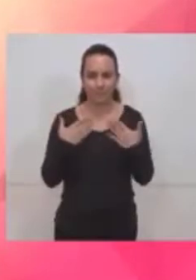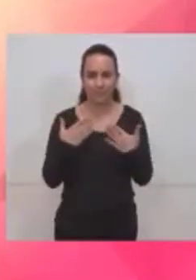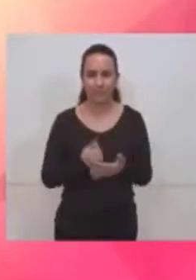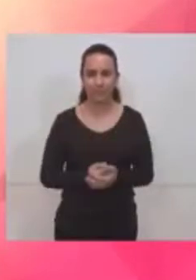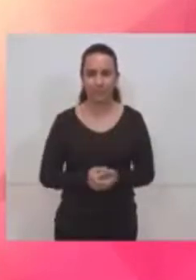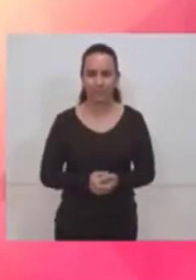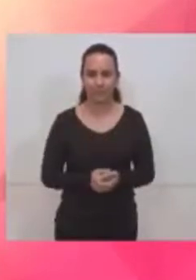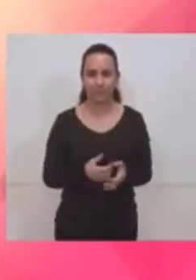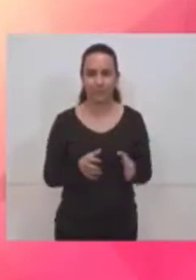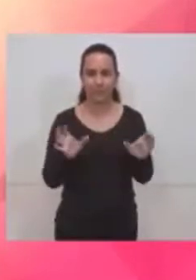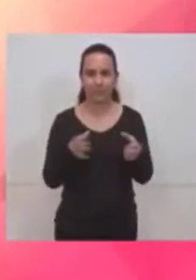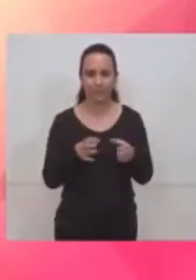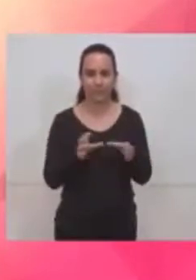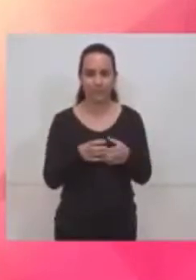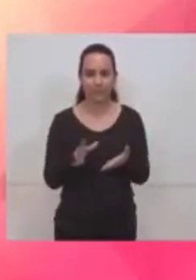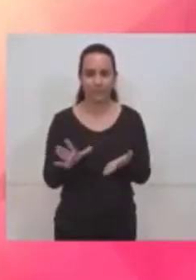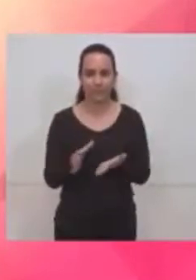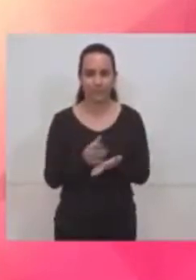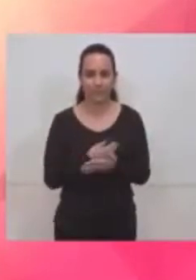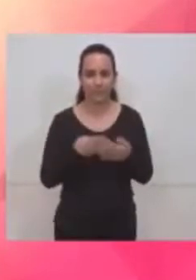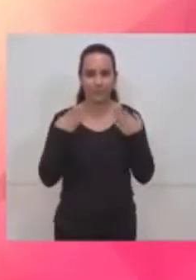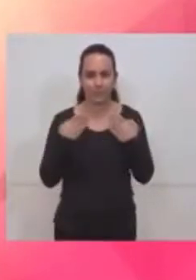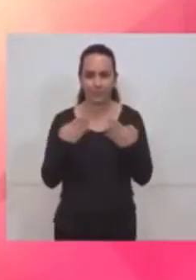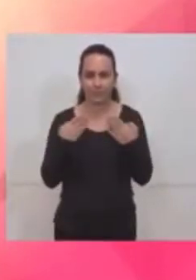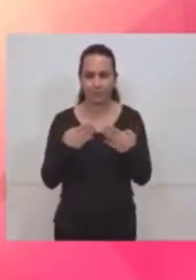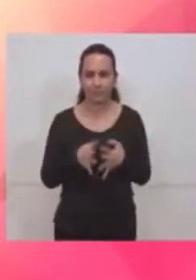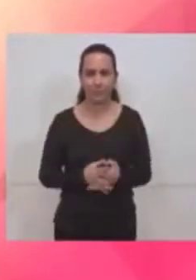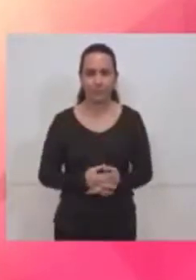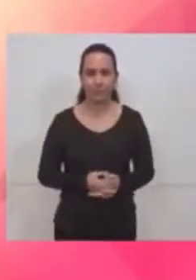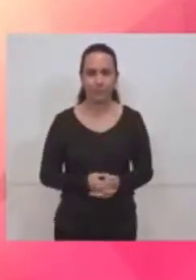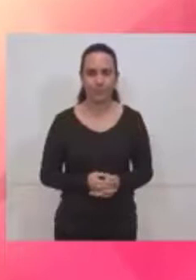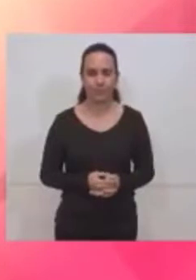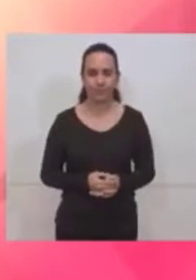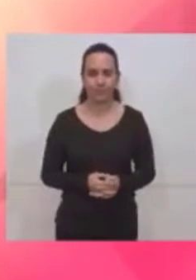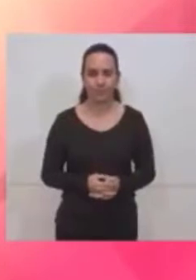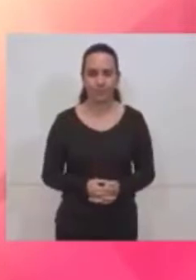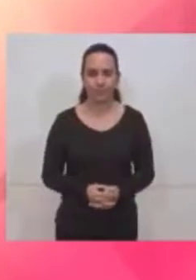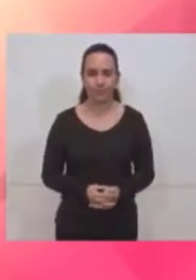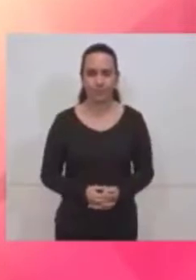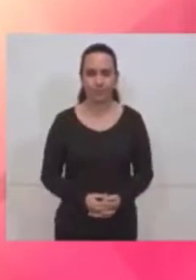por supuesto, a todo el esfuerzo y dedicación que han hecho al Congreso, al igual que Miriam Hurtado